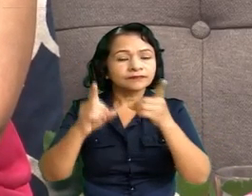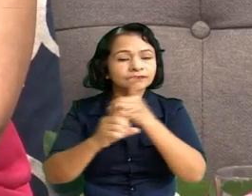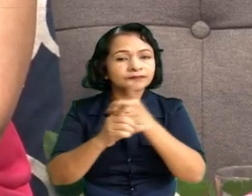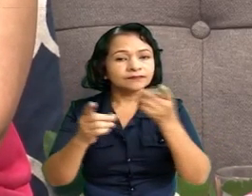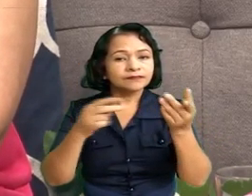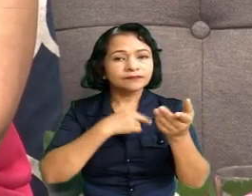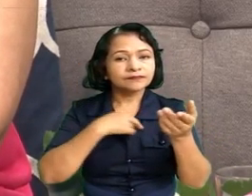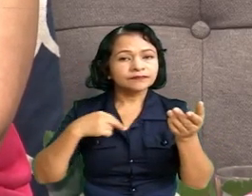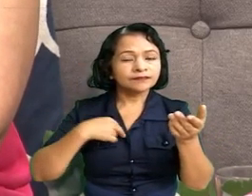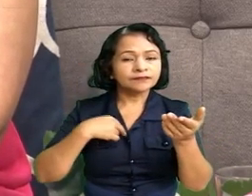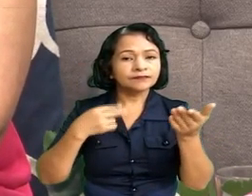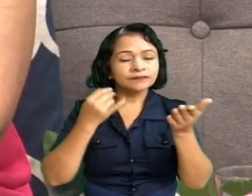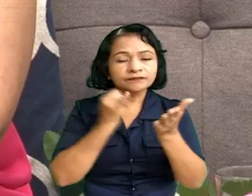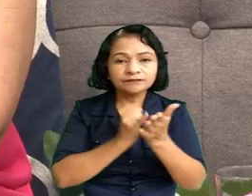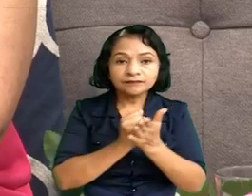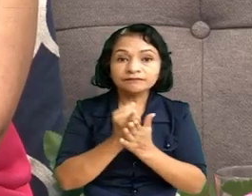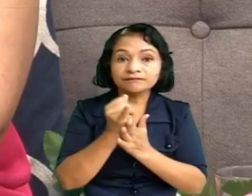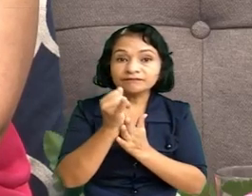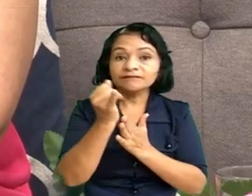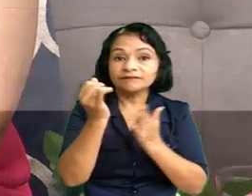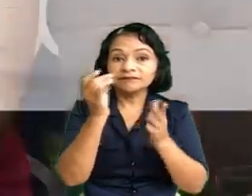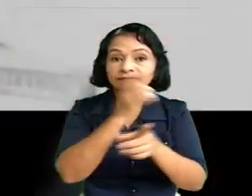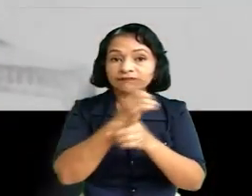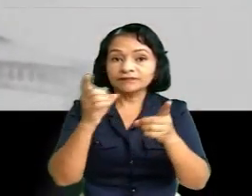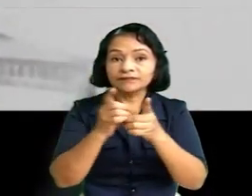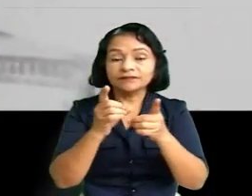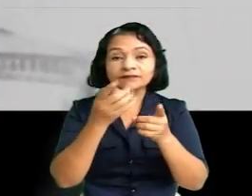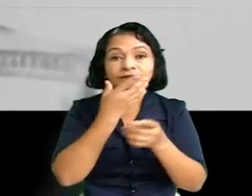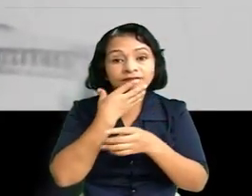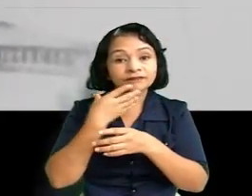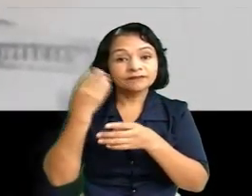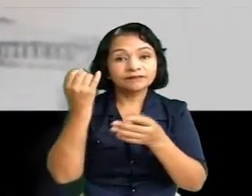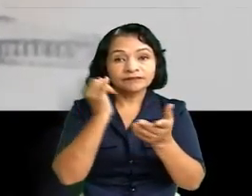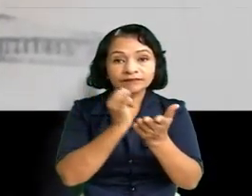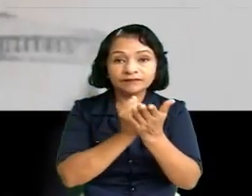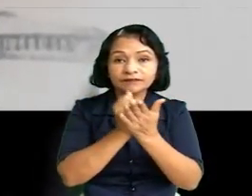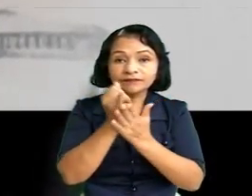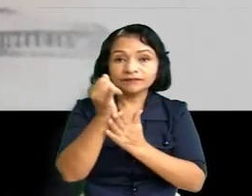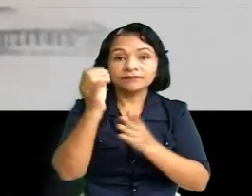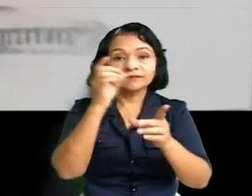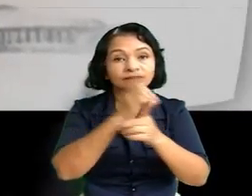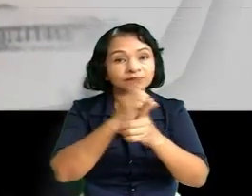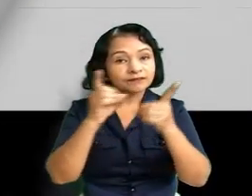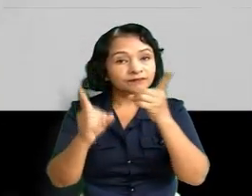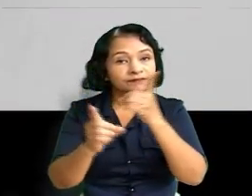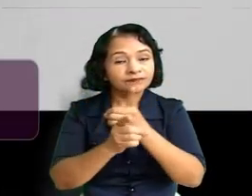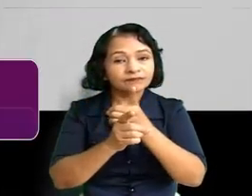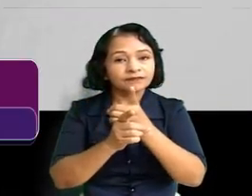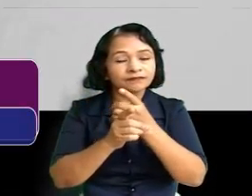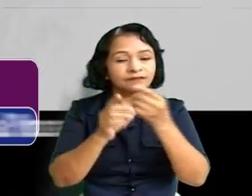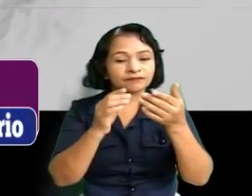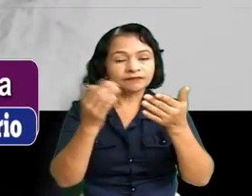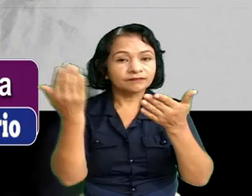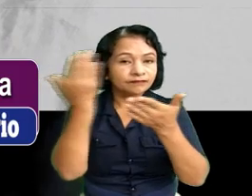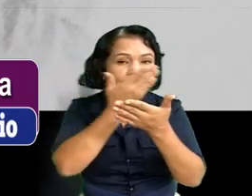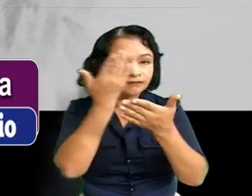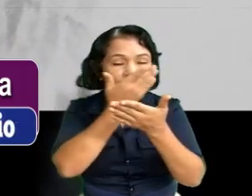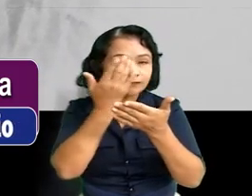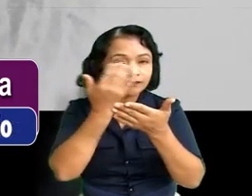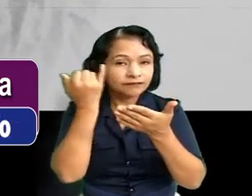generación? Investigar. Hay planteamientos de que se deben de hacer monografías,